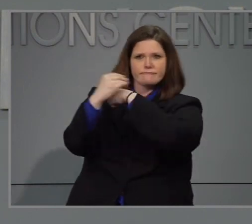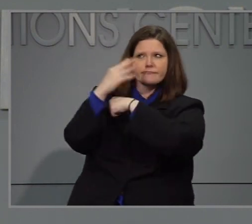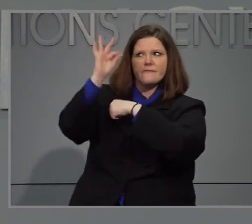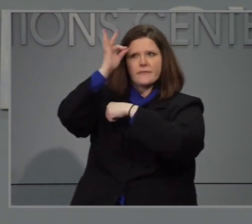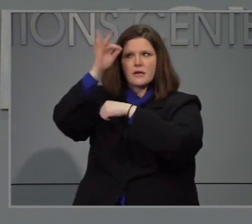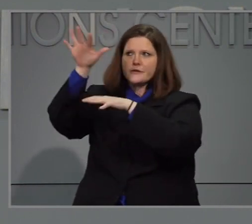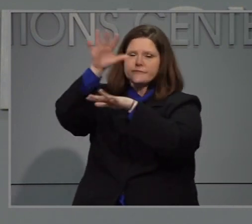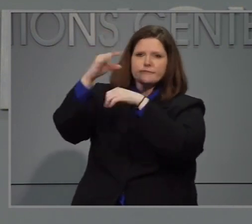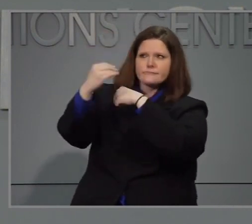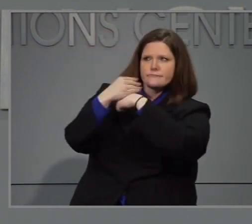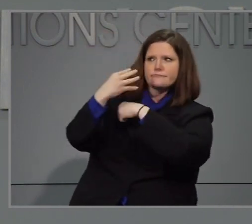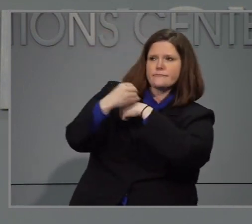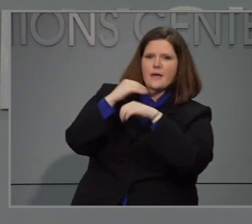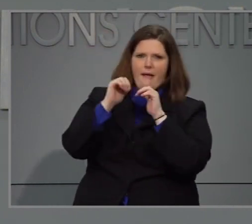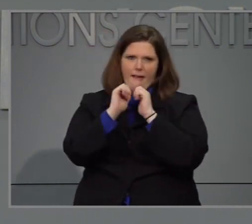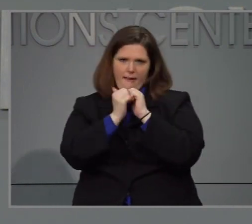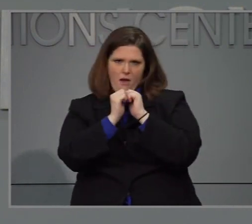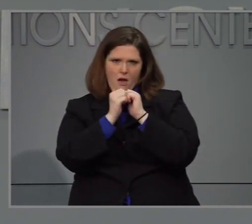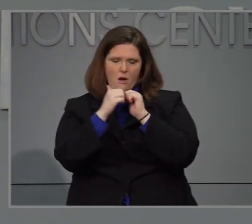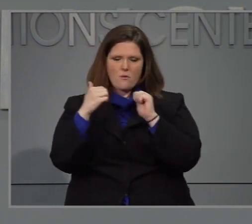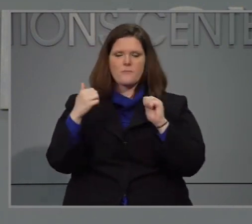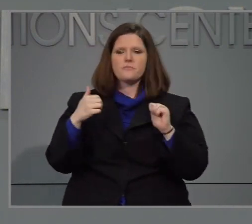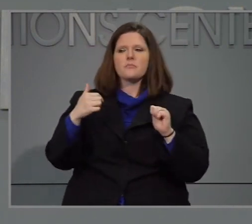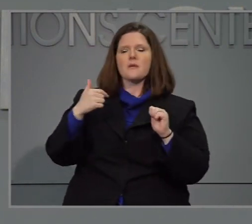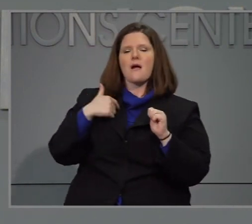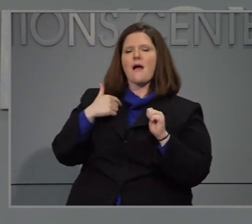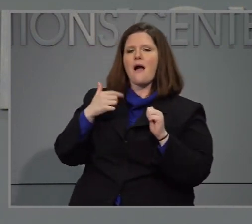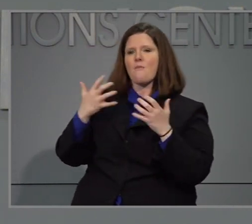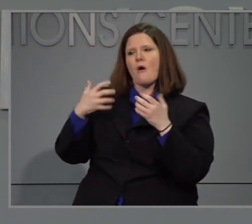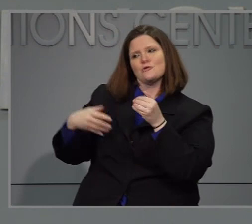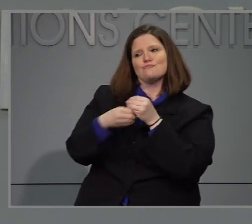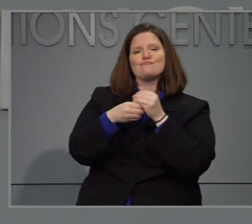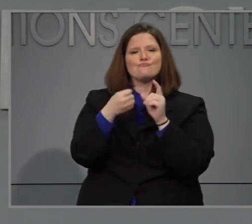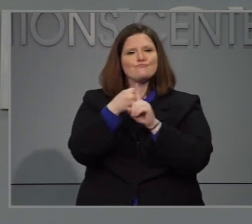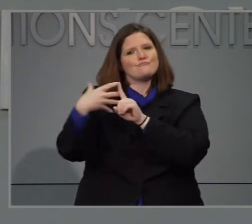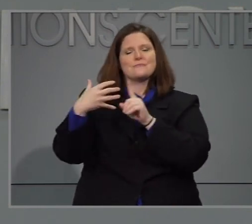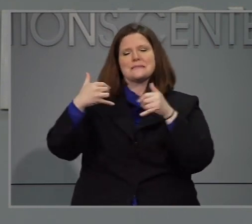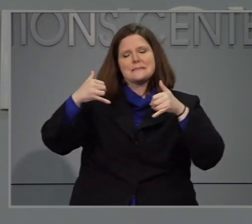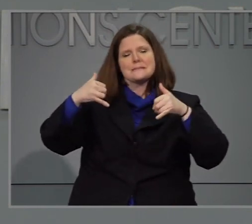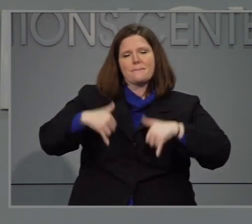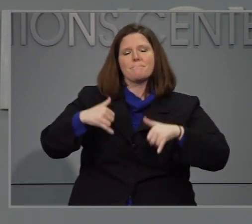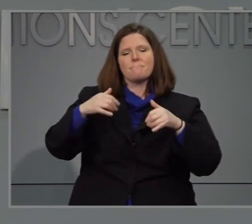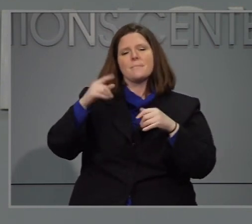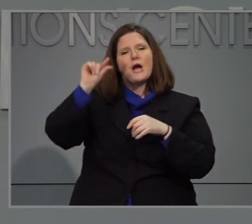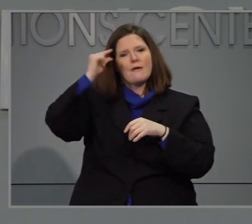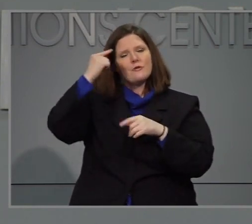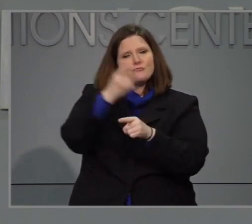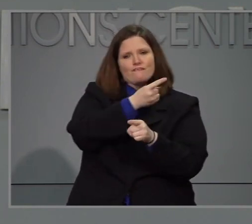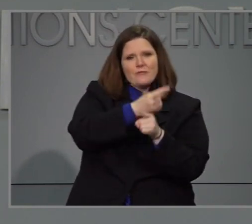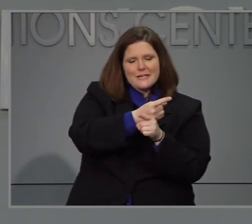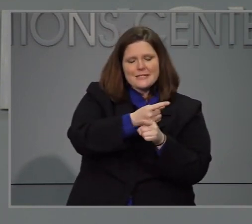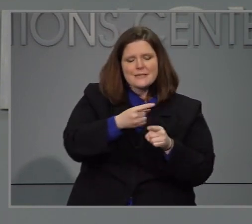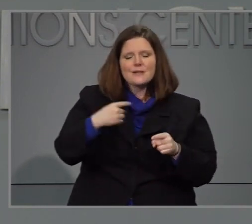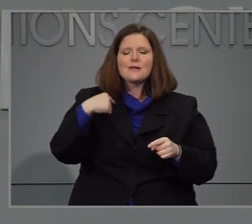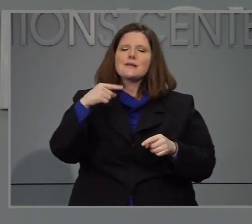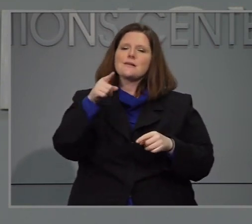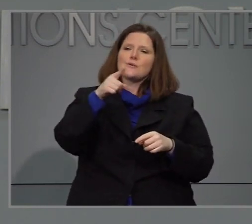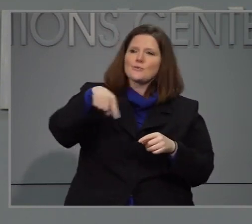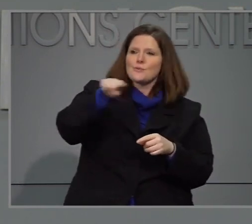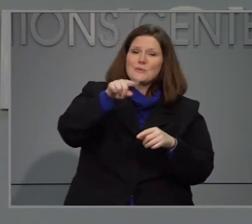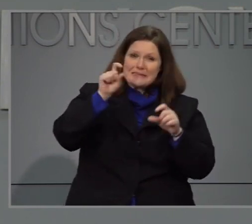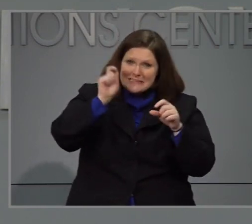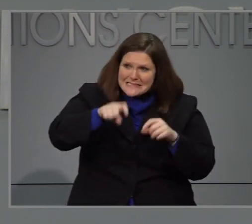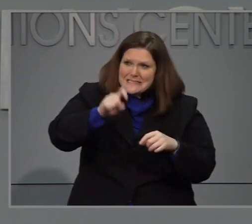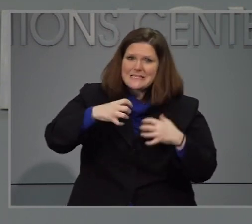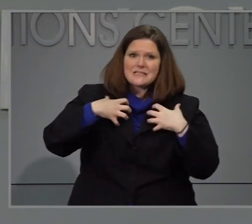cómo definir mejor esta cifra. Y quisiera decir algo similar que lo que dijo el gobernador. Necesitamos que la gente que